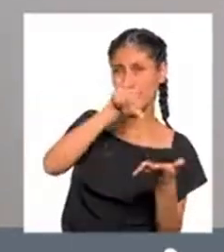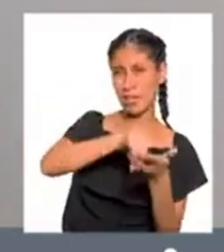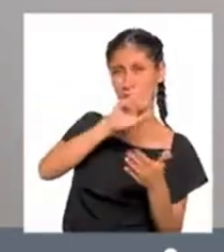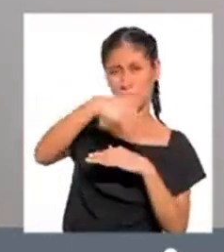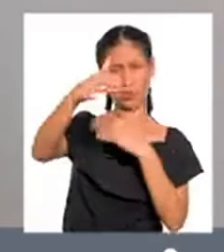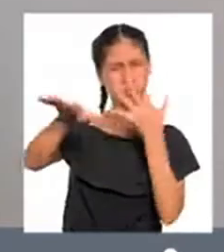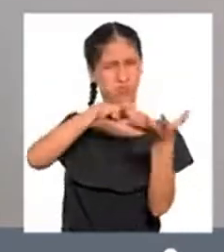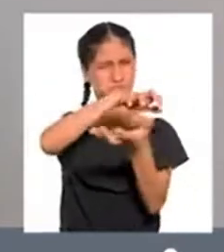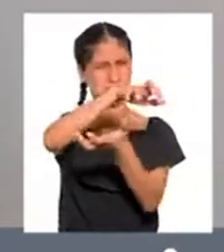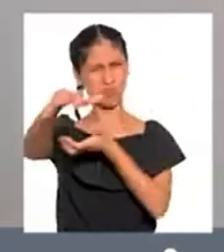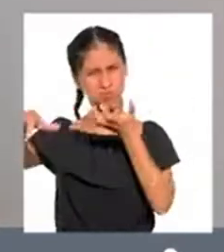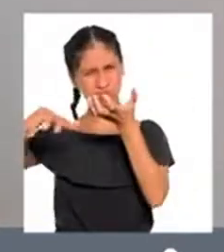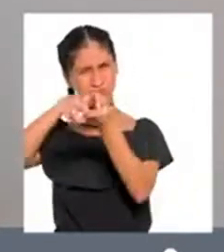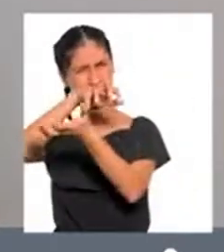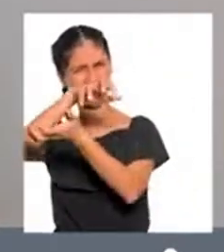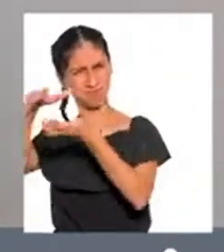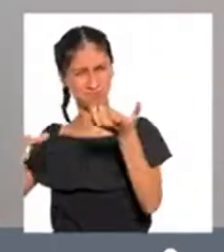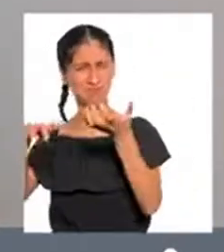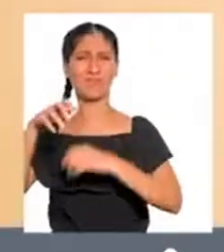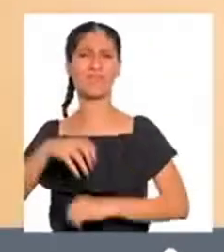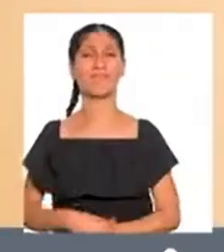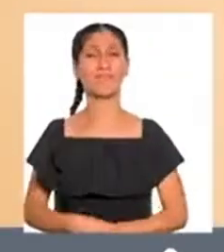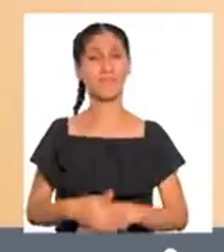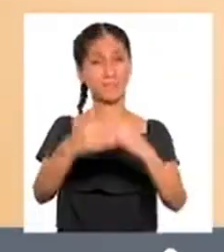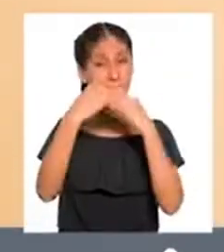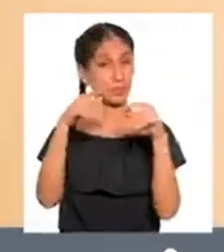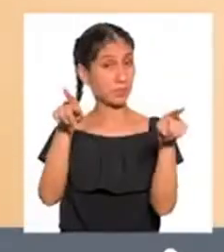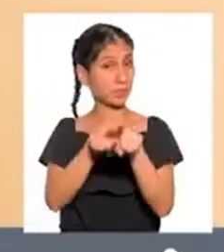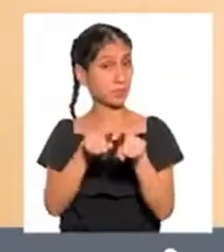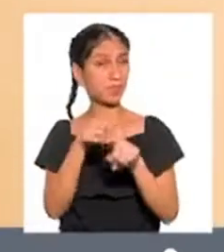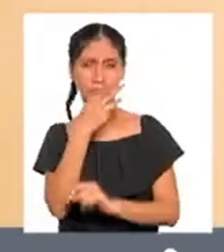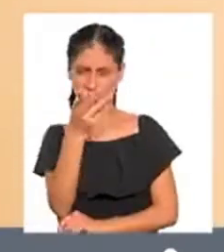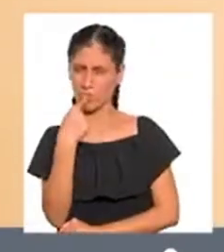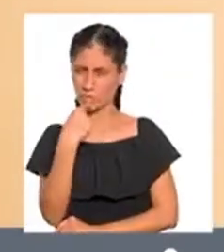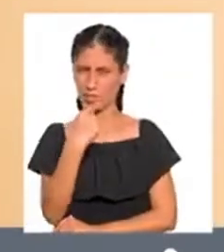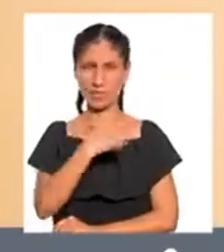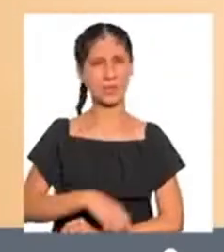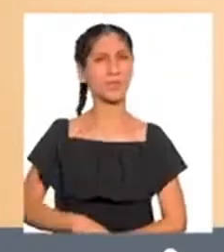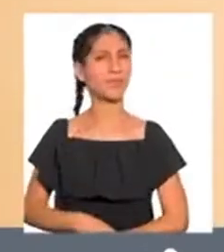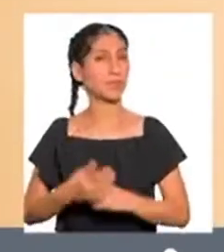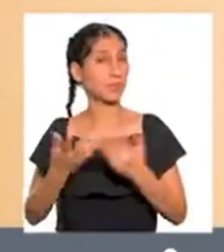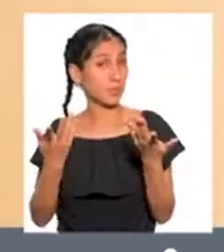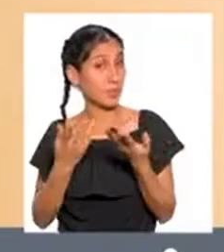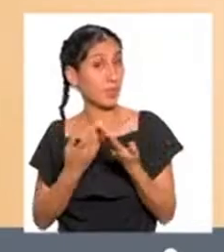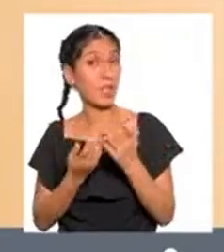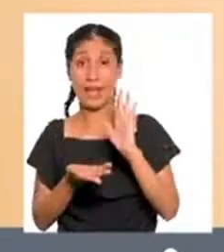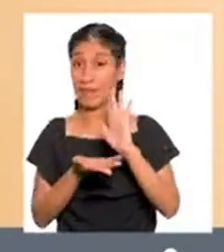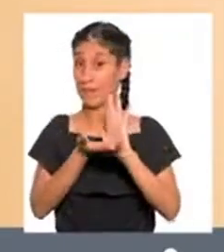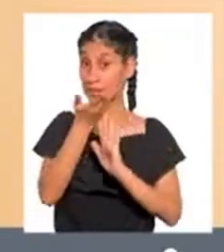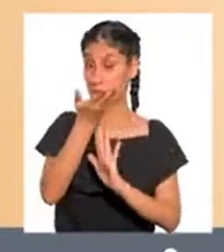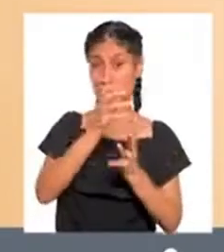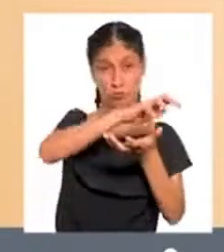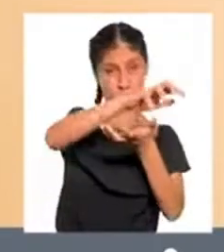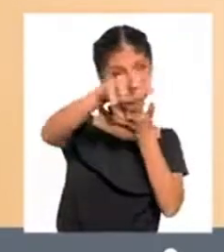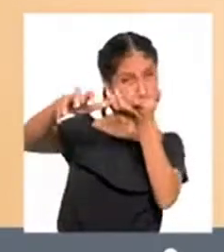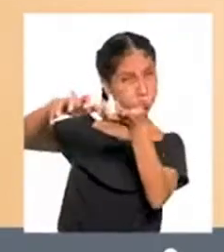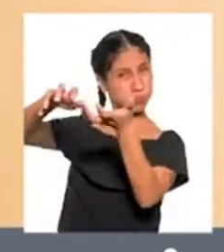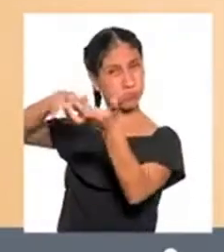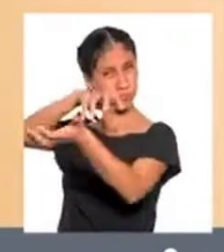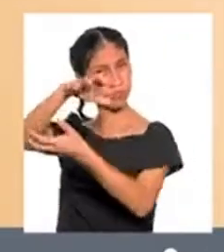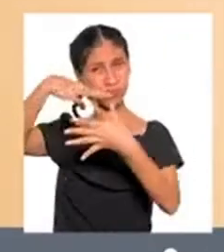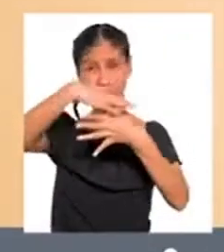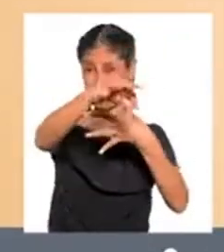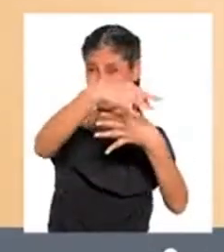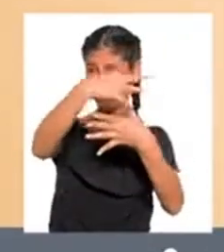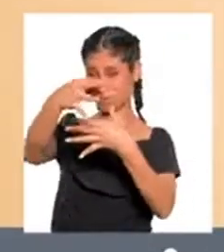la población en los espacios urbanos. Qué buen punto el que ha tocado. El crecimiento desordenado de las ciudades